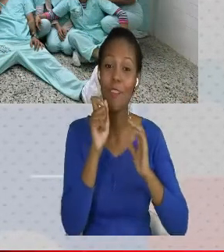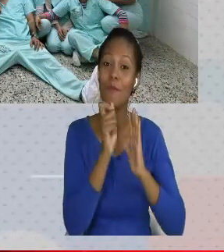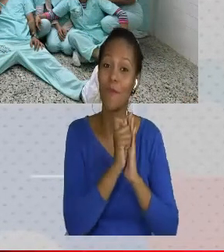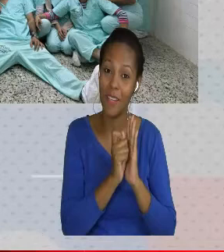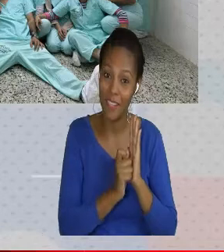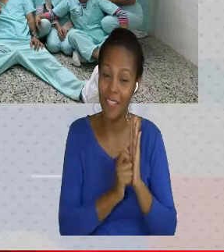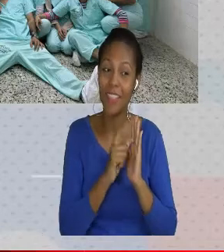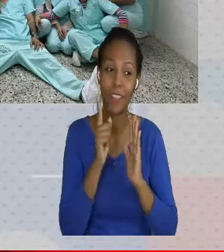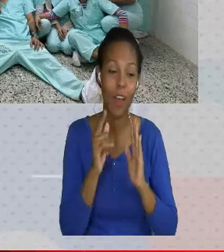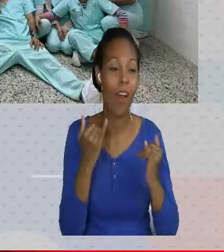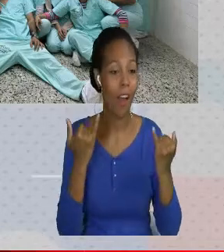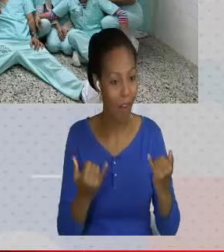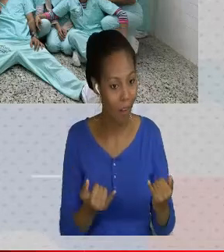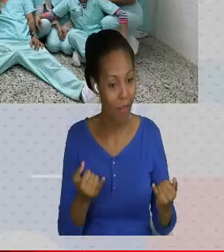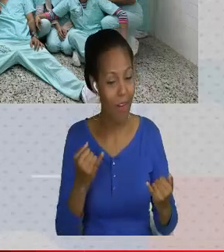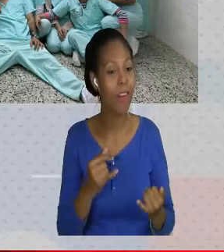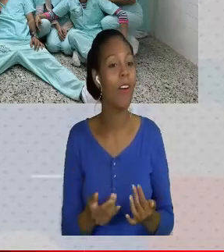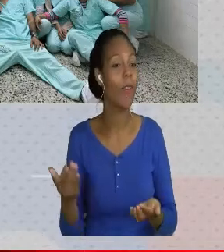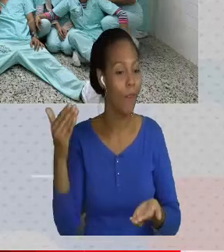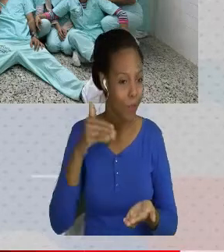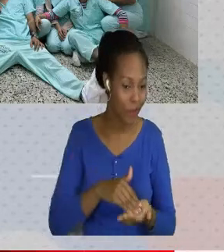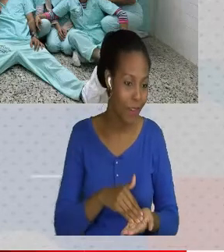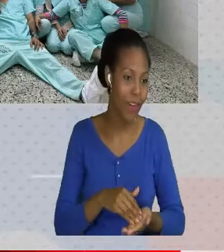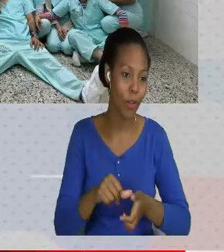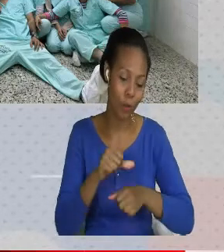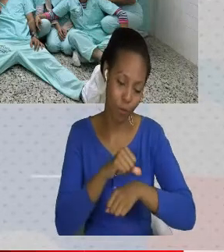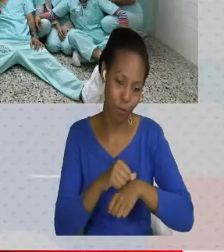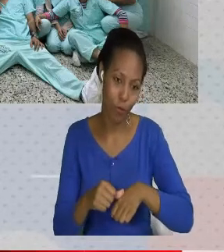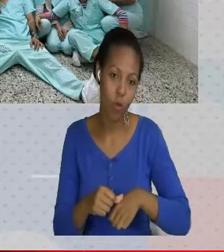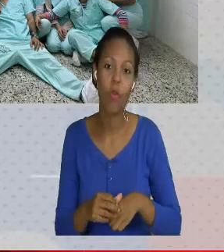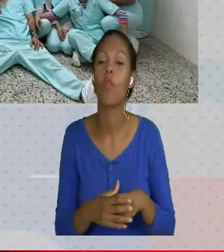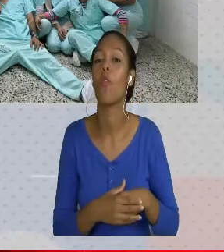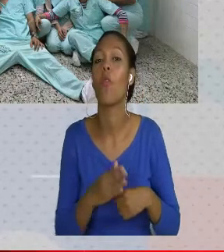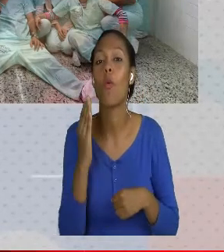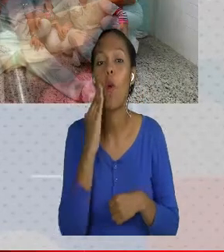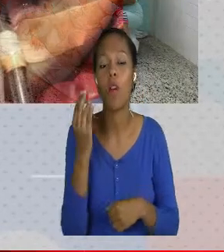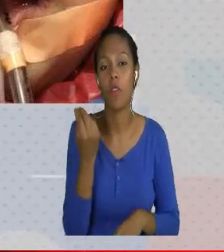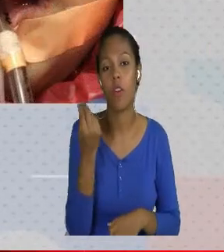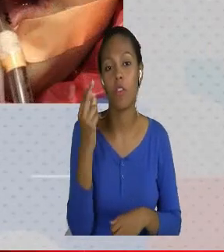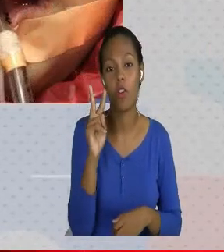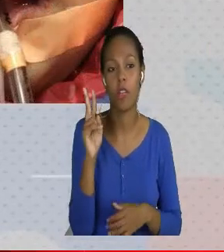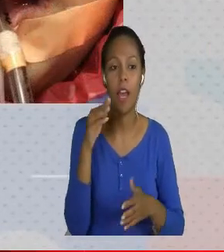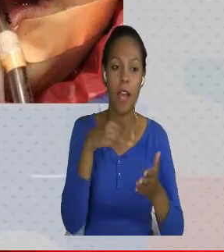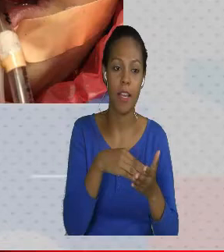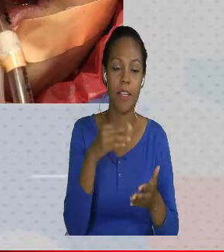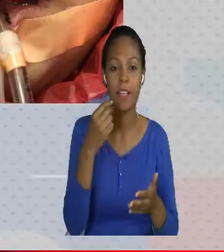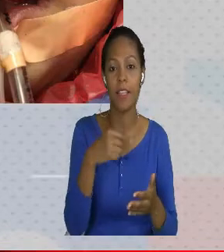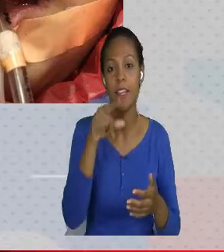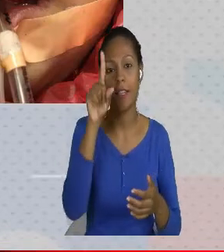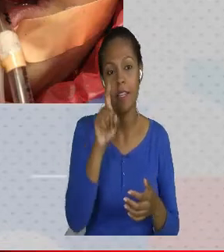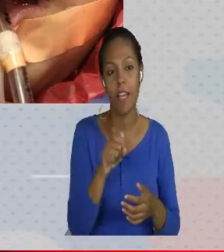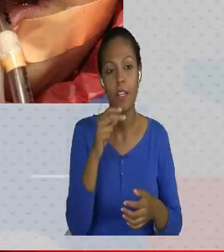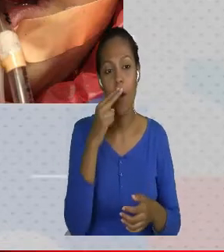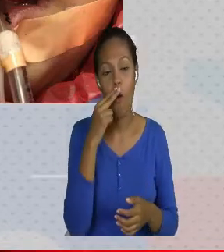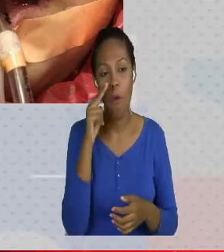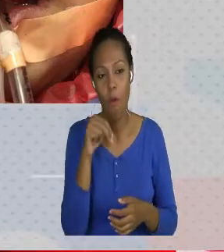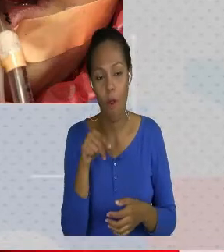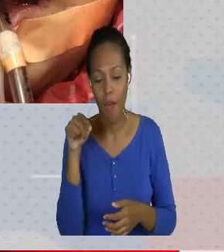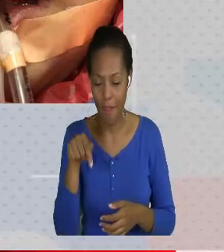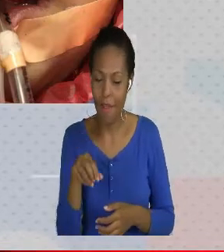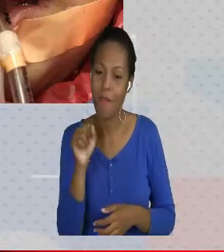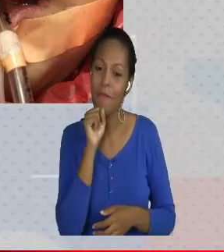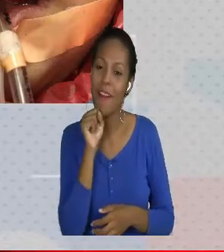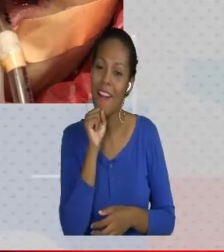labio leporino y paladar hendido, que se llevará a cabo del 12 al 16 de junio acá en Barranca Bermeja.